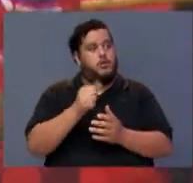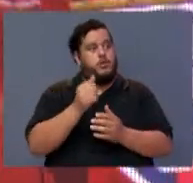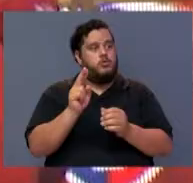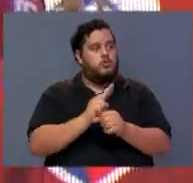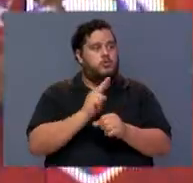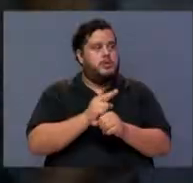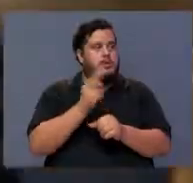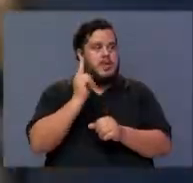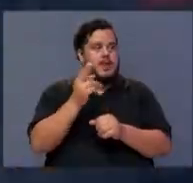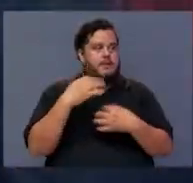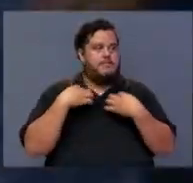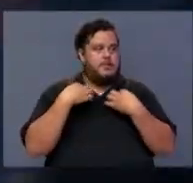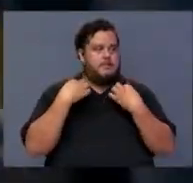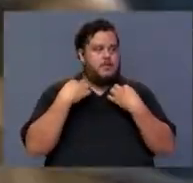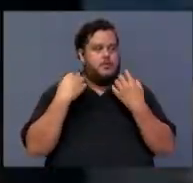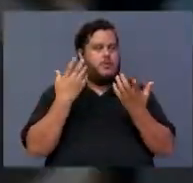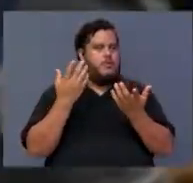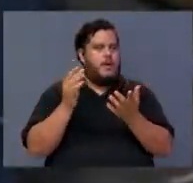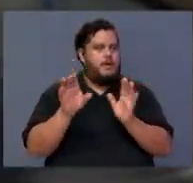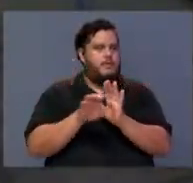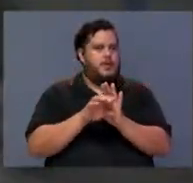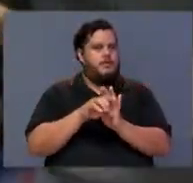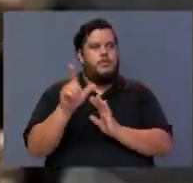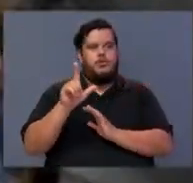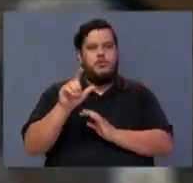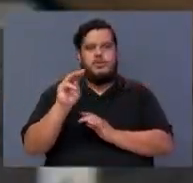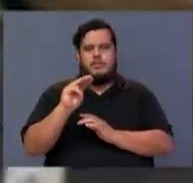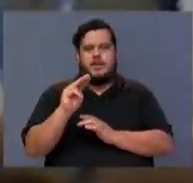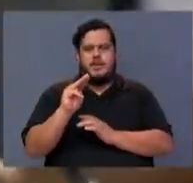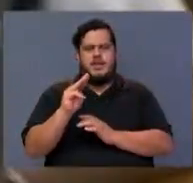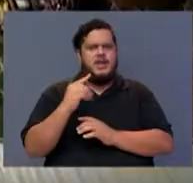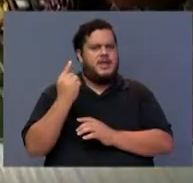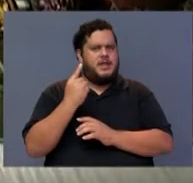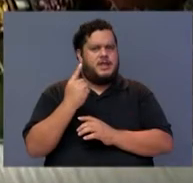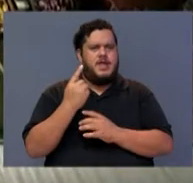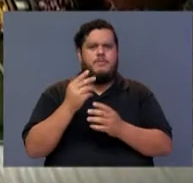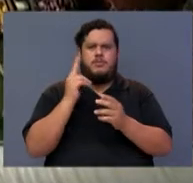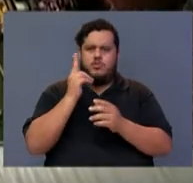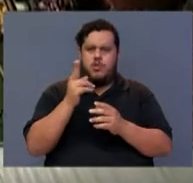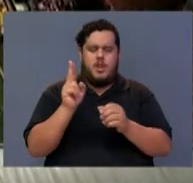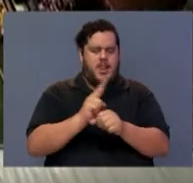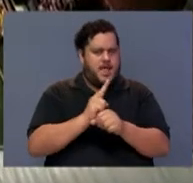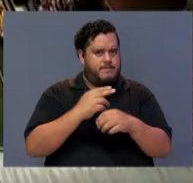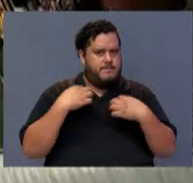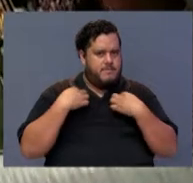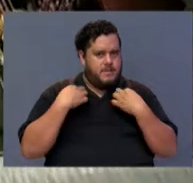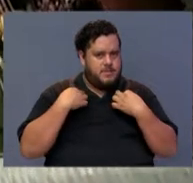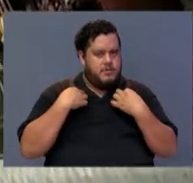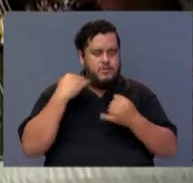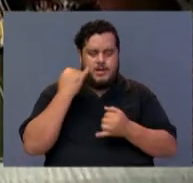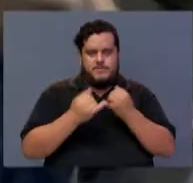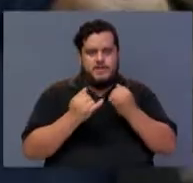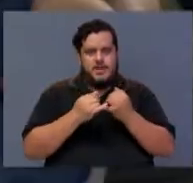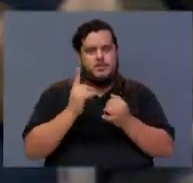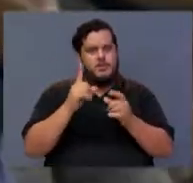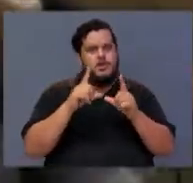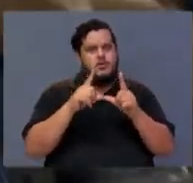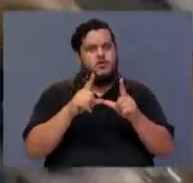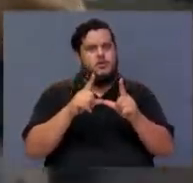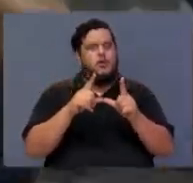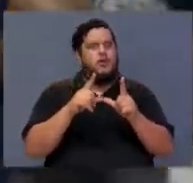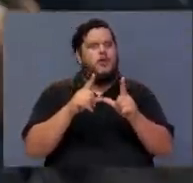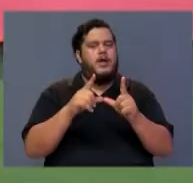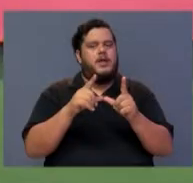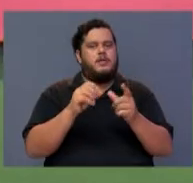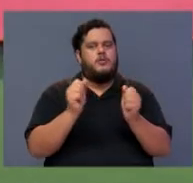la misma vestimenta, como es el caso de Luis Marín, que se puso la misma indumentaria en instancias finales donde logró el título con San